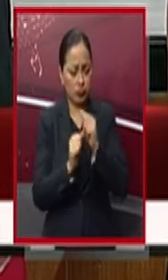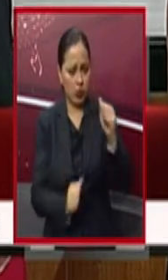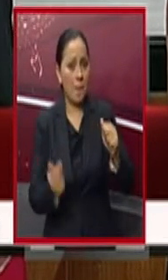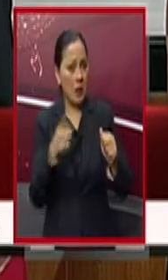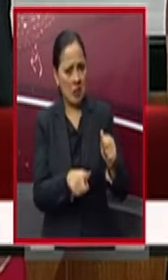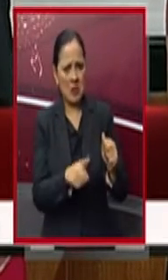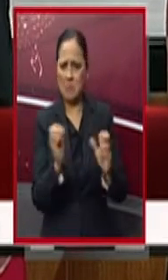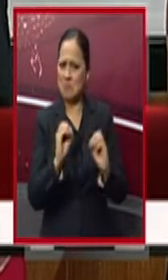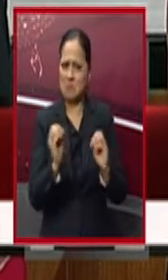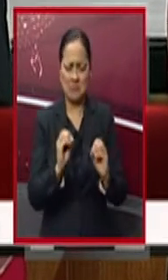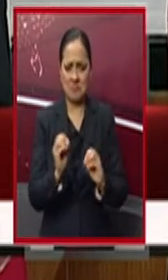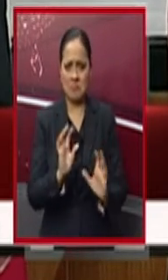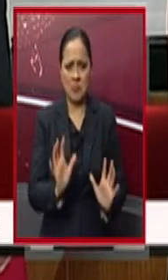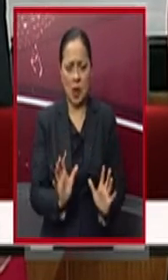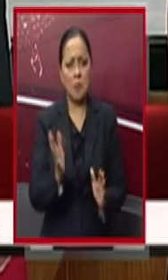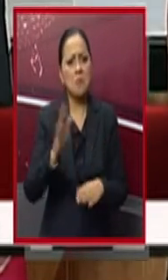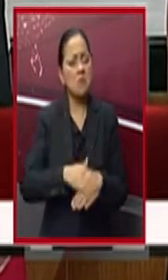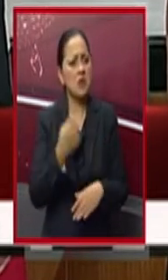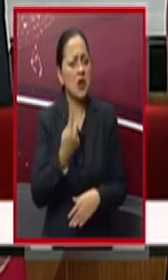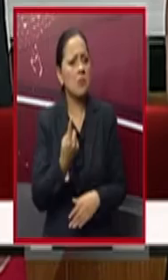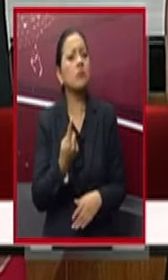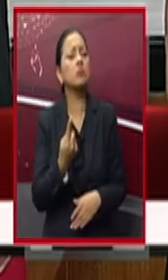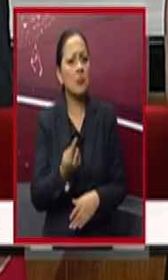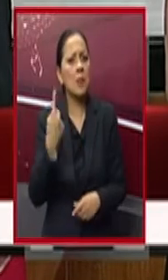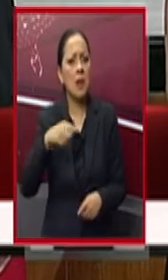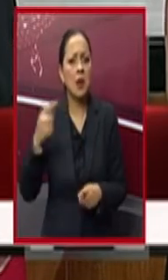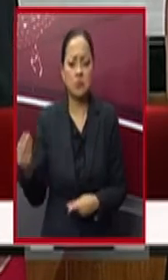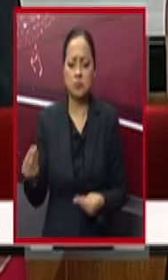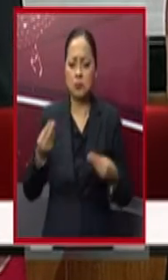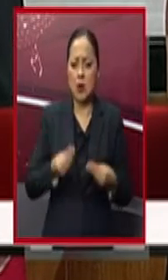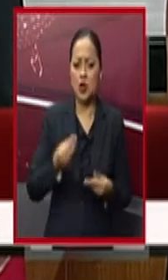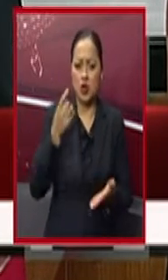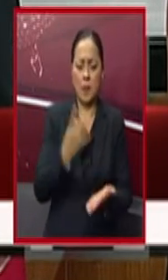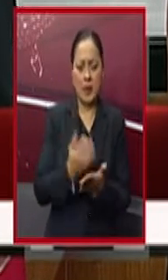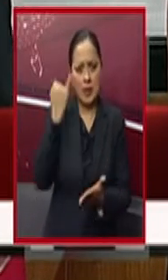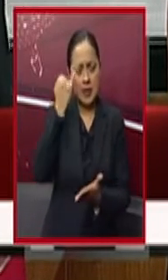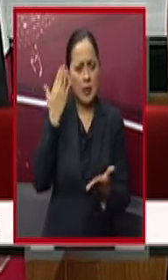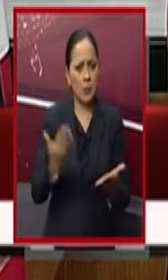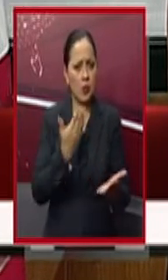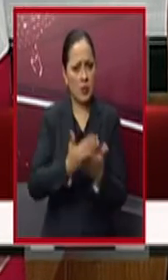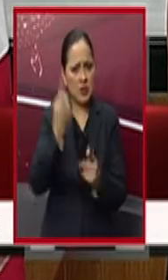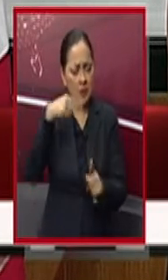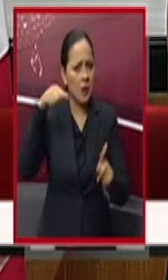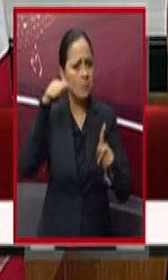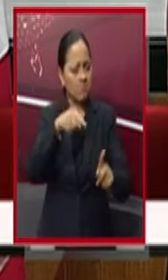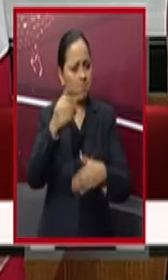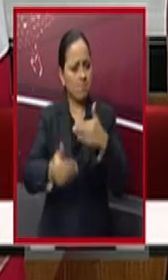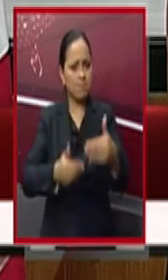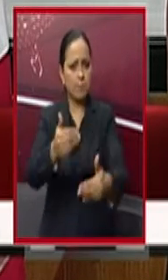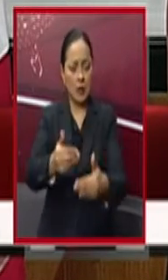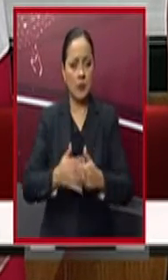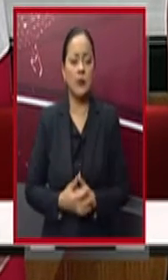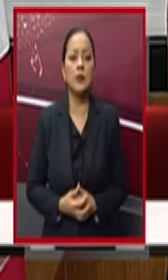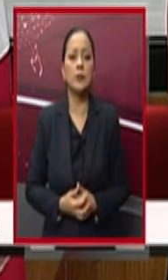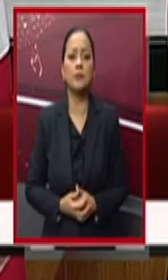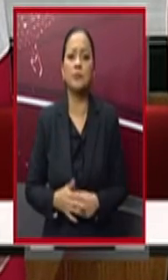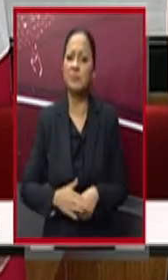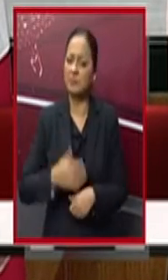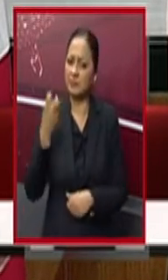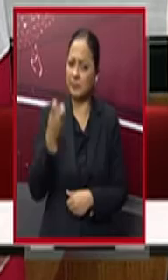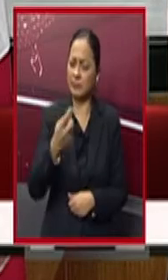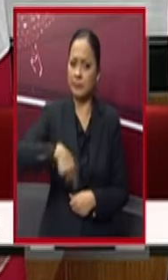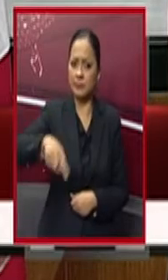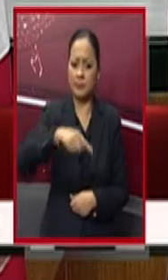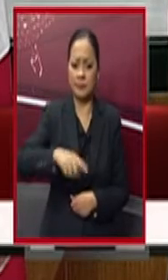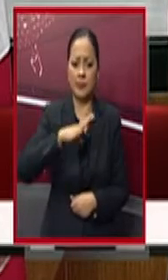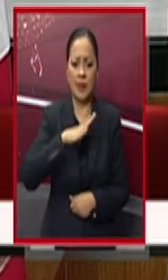Constitución para enviar una iniciativa de trámite preferente. Ello para que